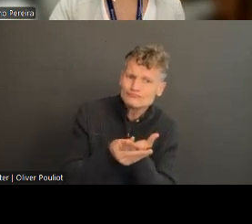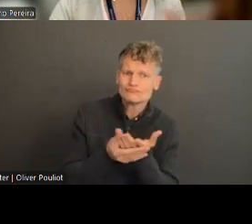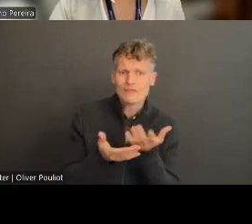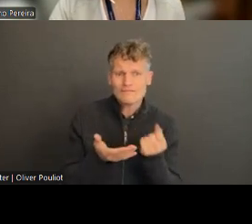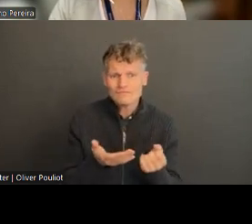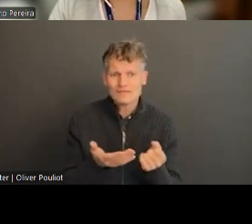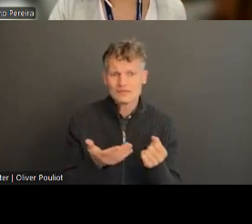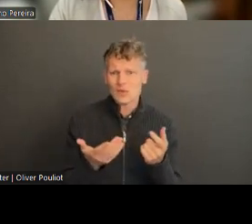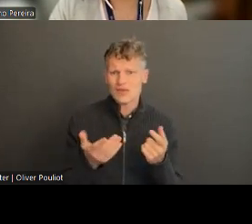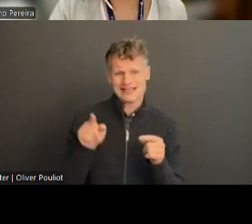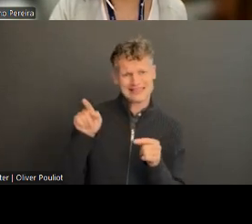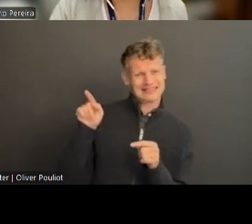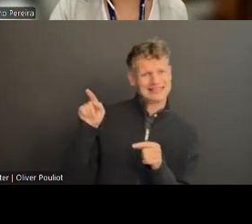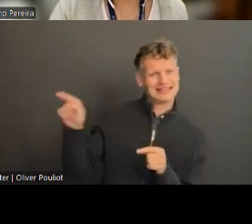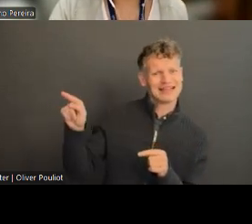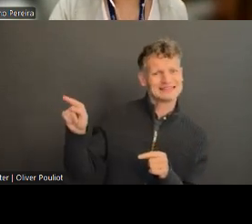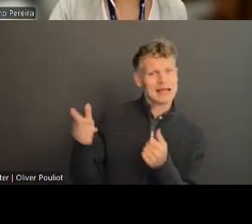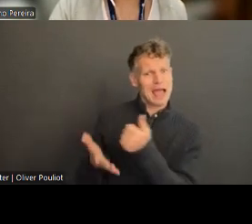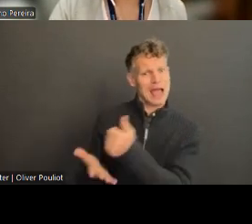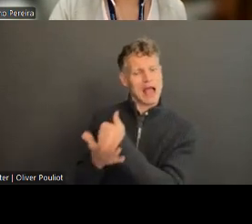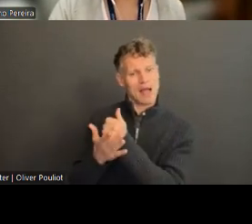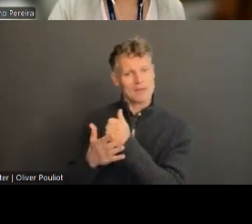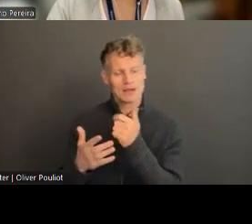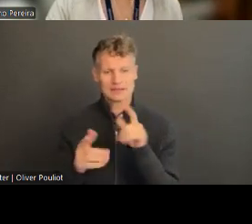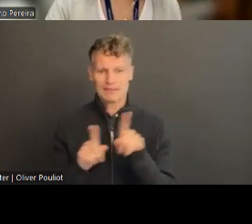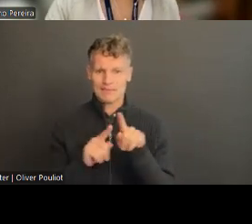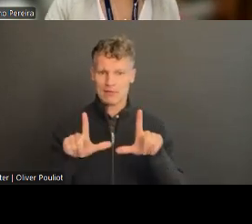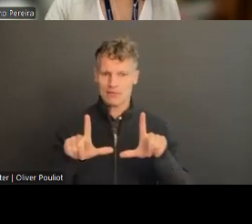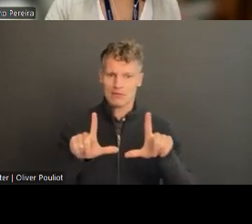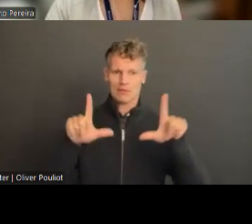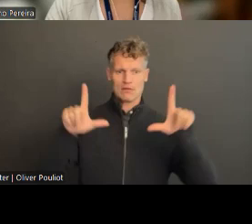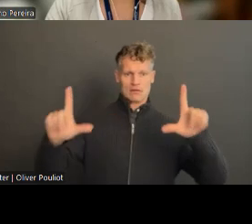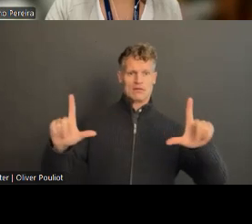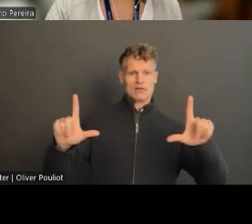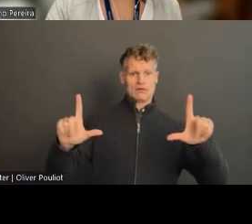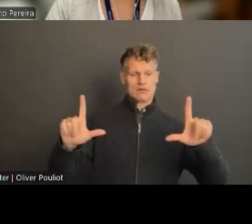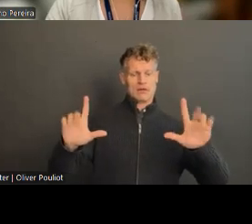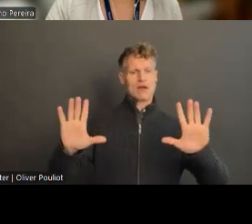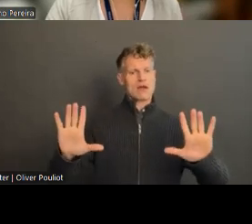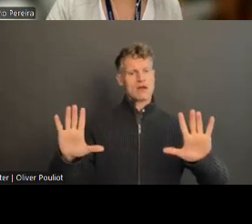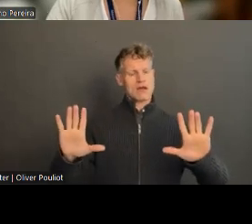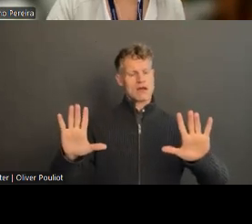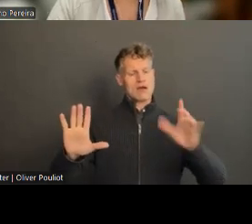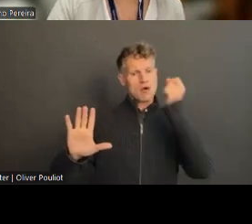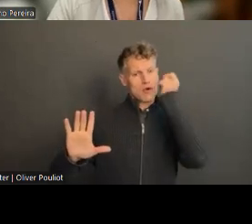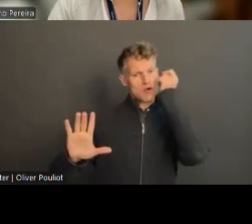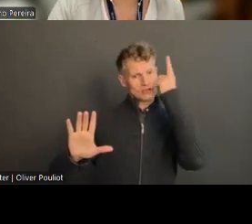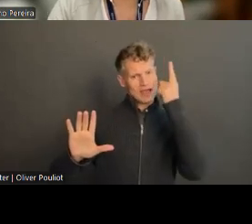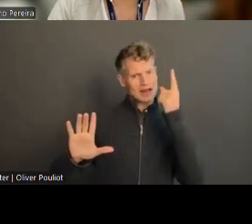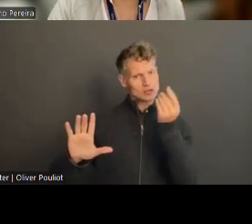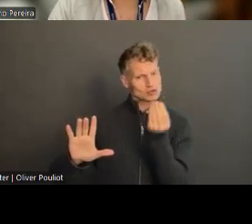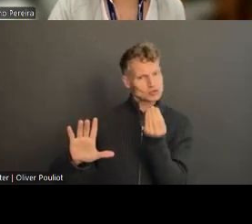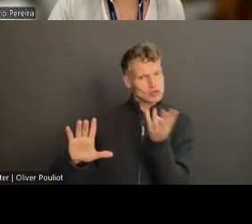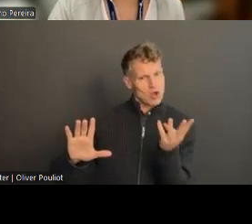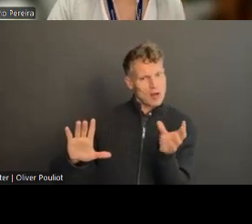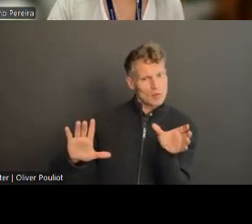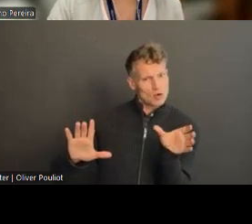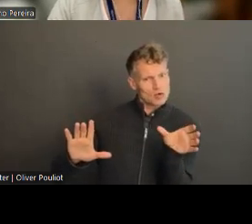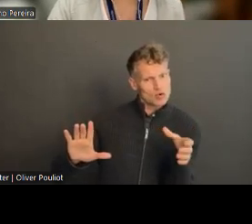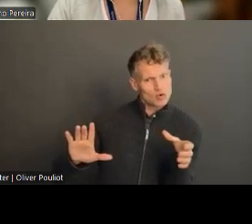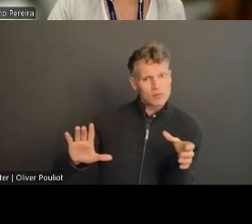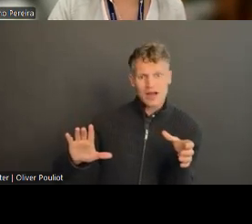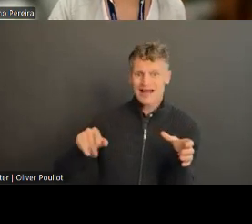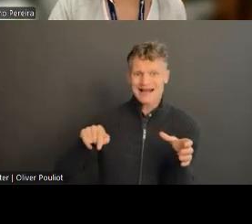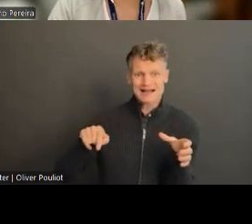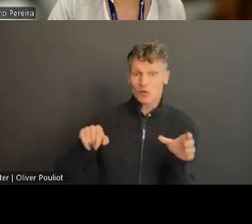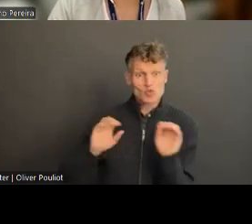subpoblaciones mencionadas con anterioridad que no existen estas estrategias diferenciadas, ¿cierto? O existen en forma muy incipiente.